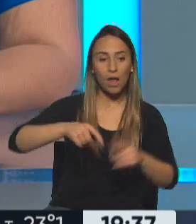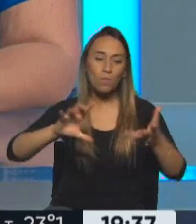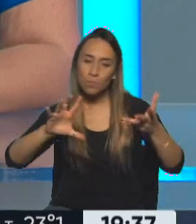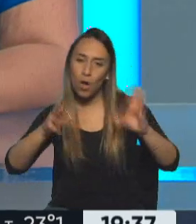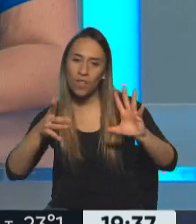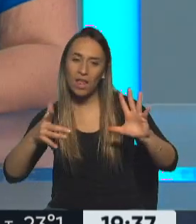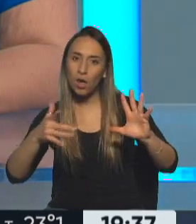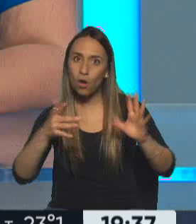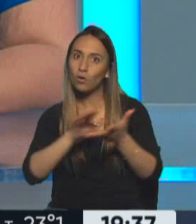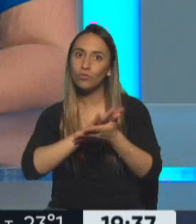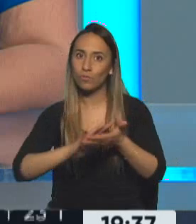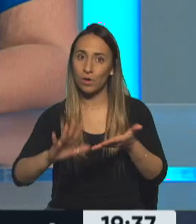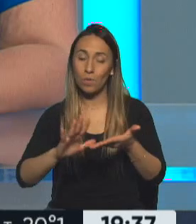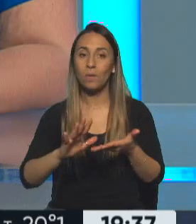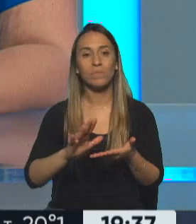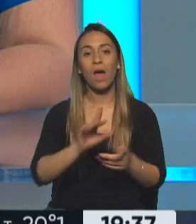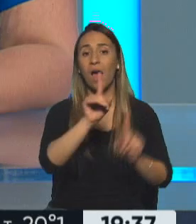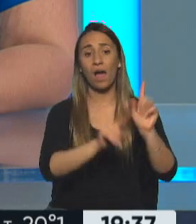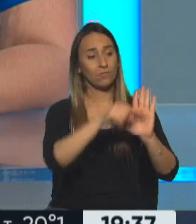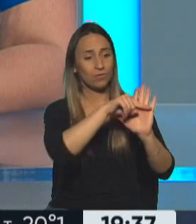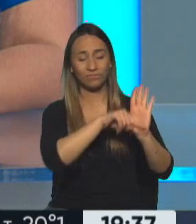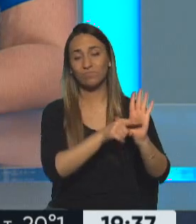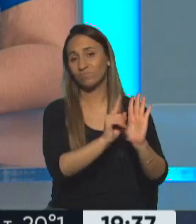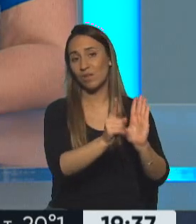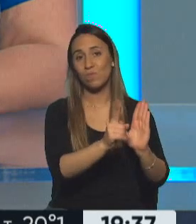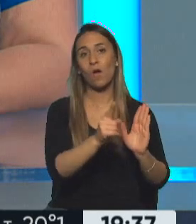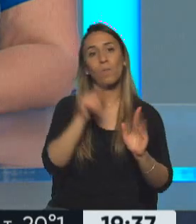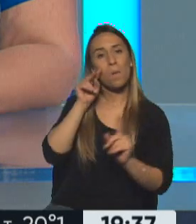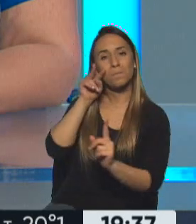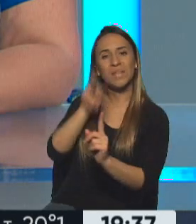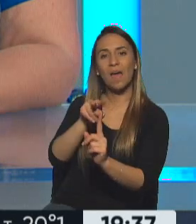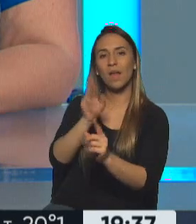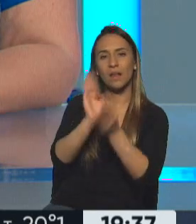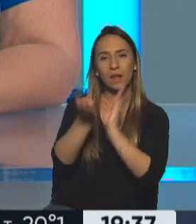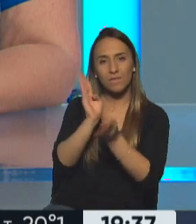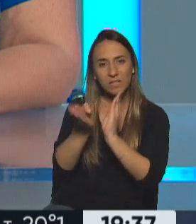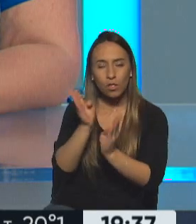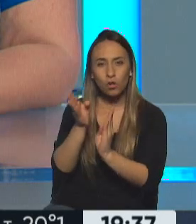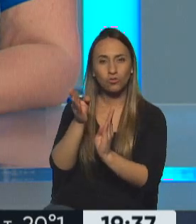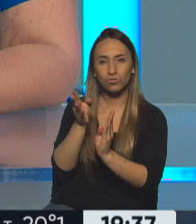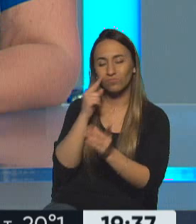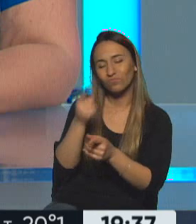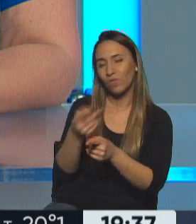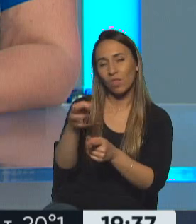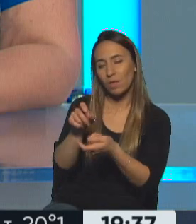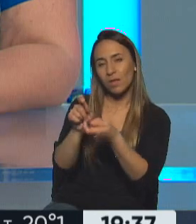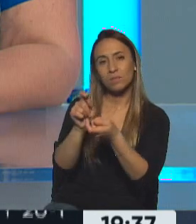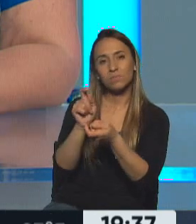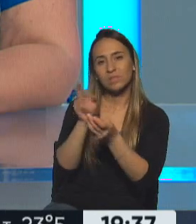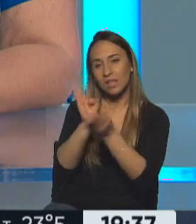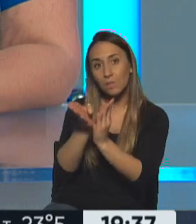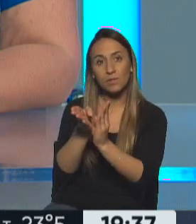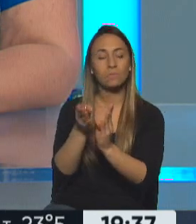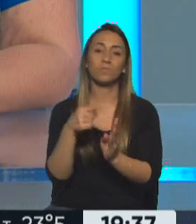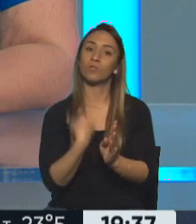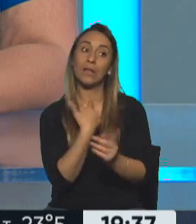sin embargo hay un montón de conductas que aún siguen en el viejo modelo rehabilitador y lo que debemos es ajustar algunas cuestiones que tienen que ver desde